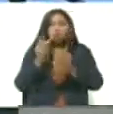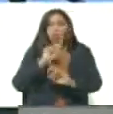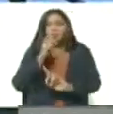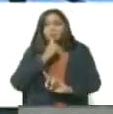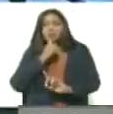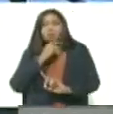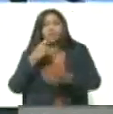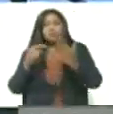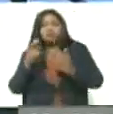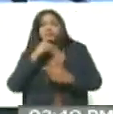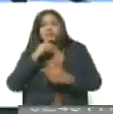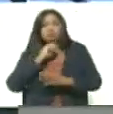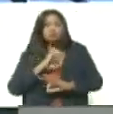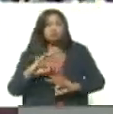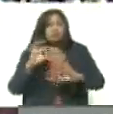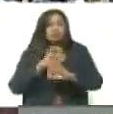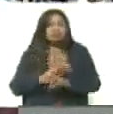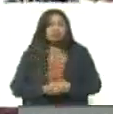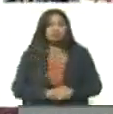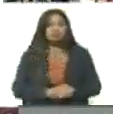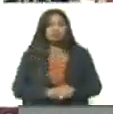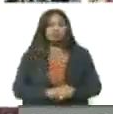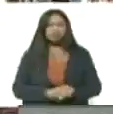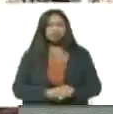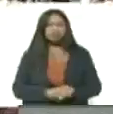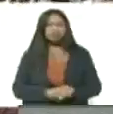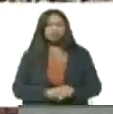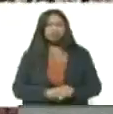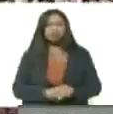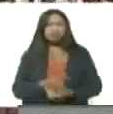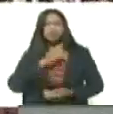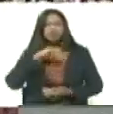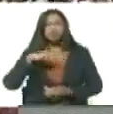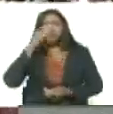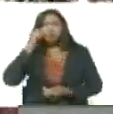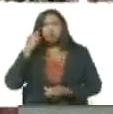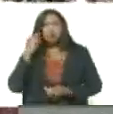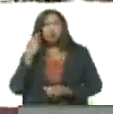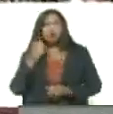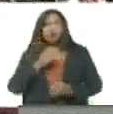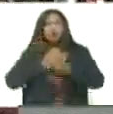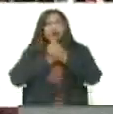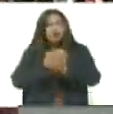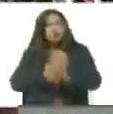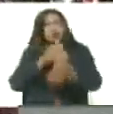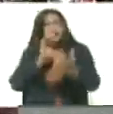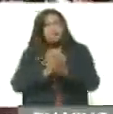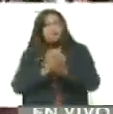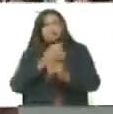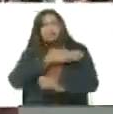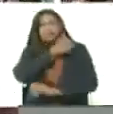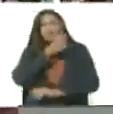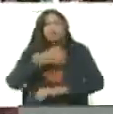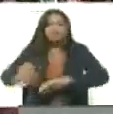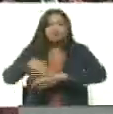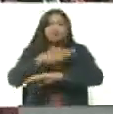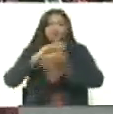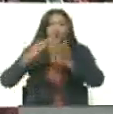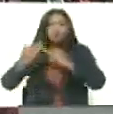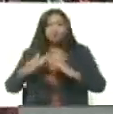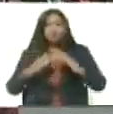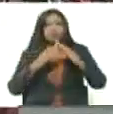las dificultades. A nosotras, a nosotros, queridos compañeros, jefas de calle, de comunidad, de